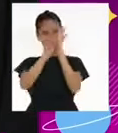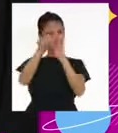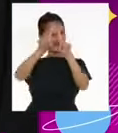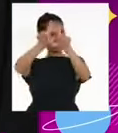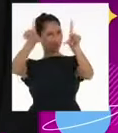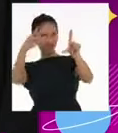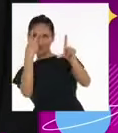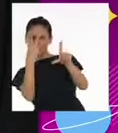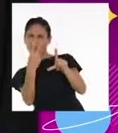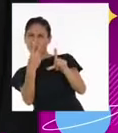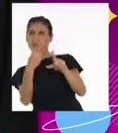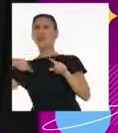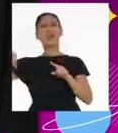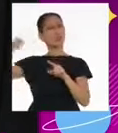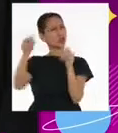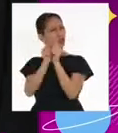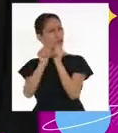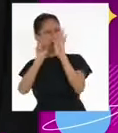su frecuencia?